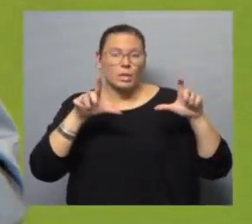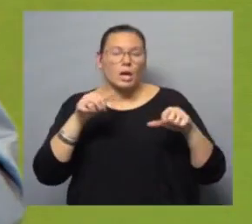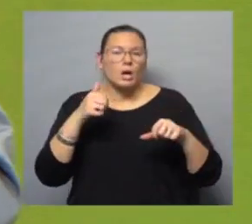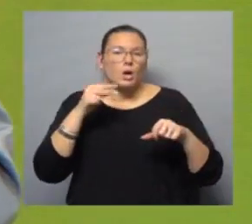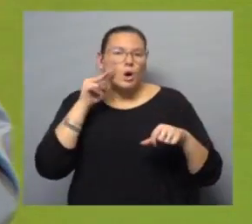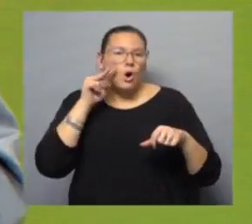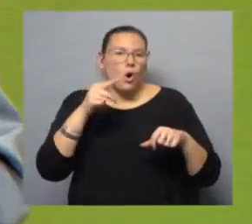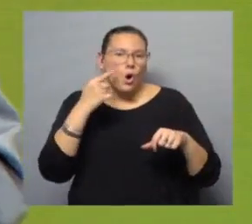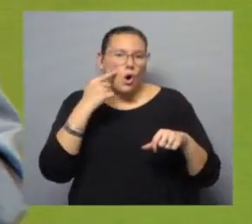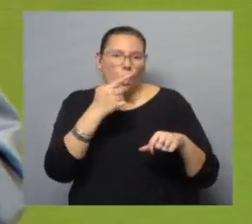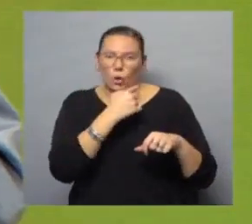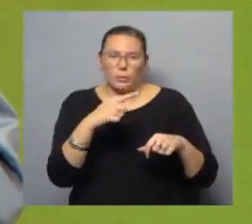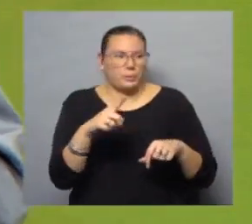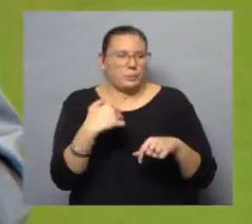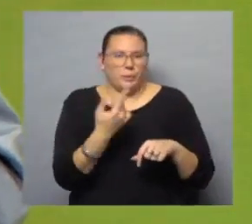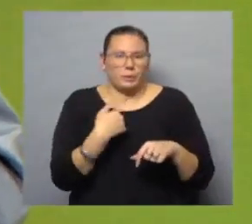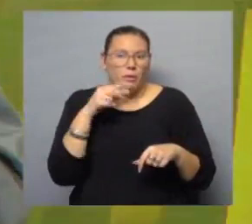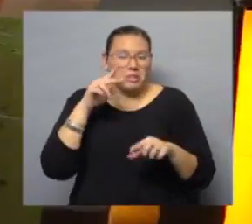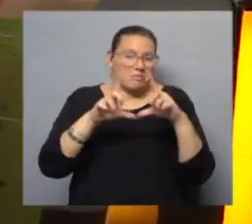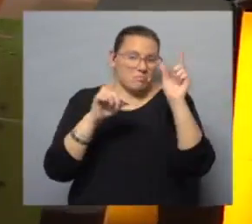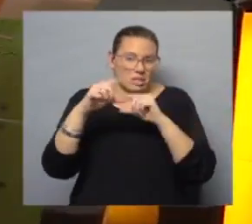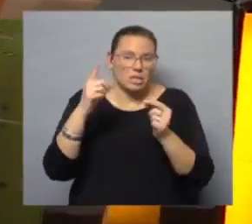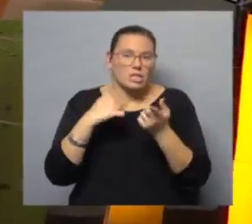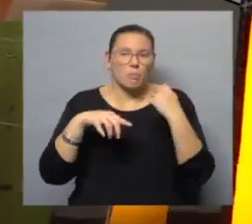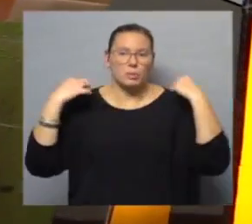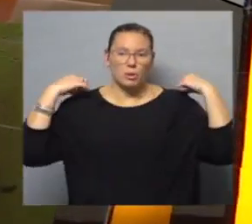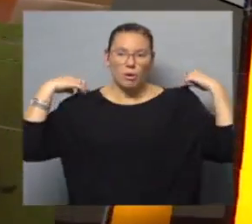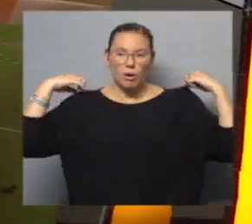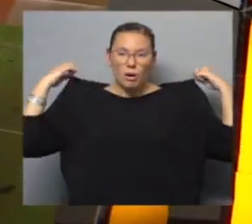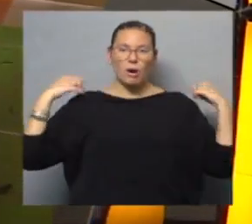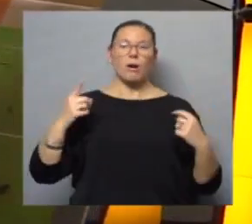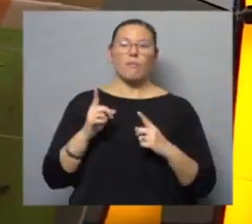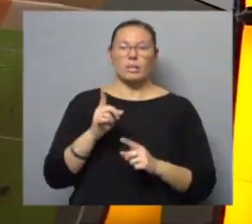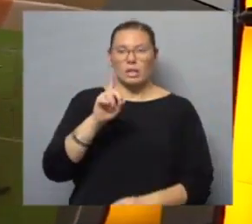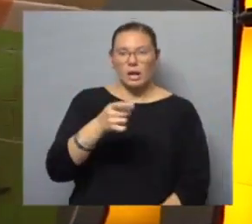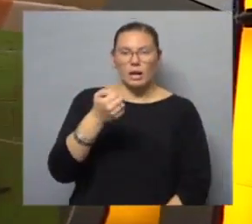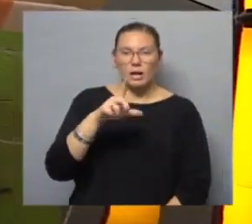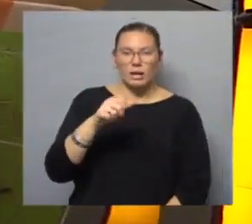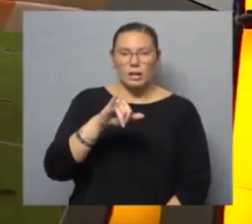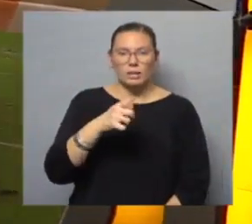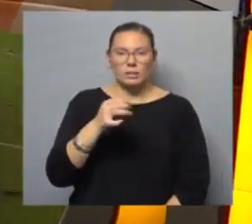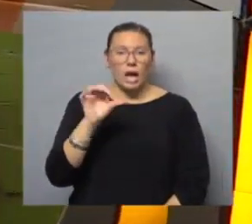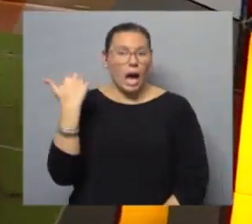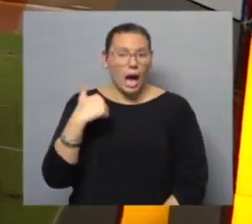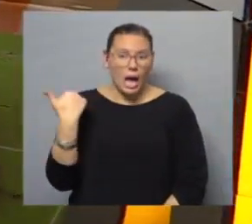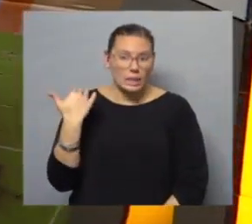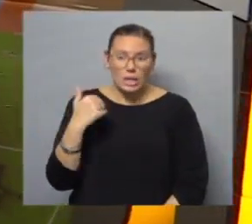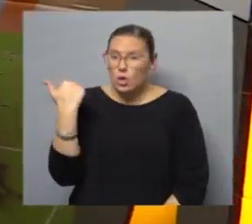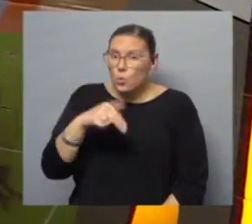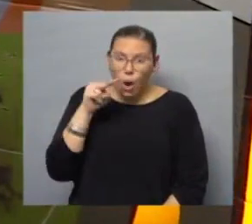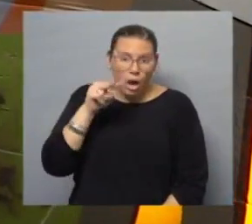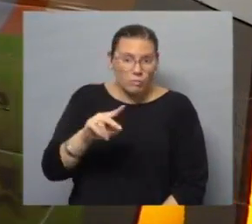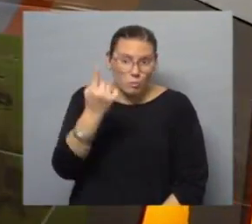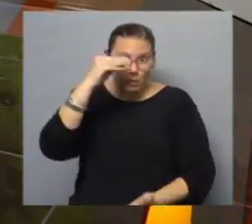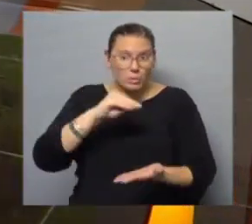ojo lego nuestro ve estrellas, y en realidad estamos viendo galaxias que no se habían visto nunca antes. Exacto, sí.